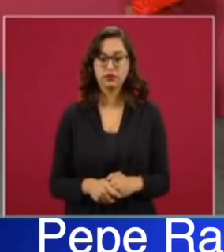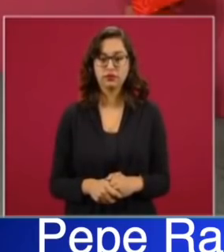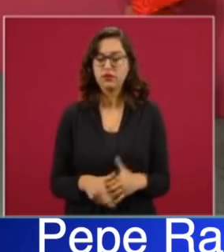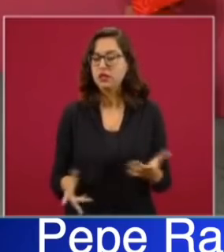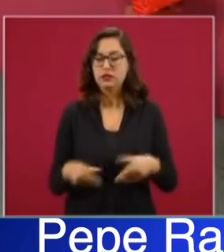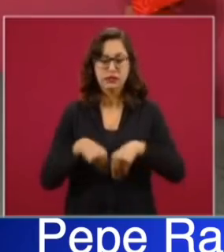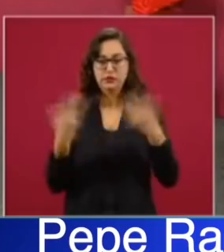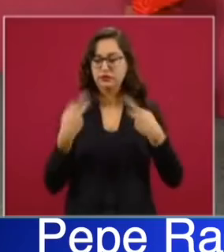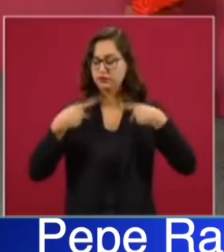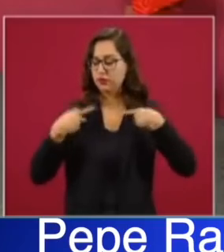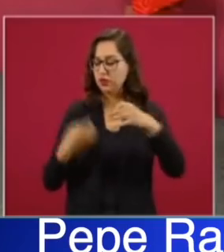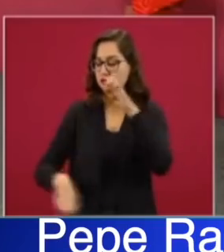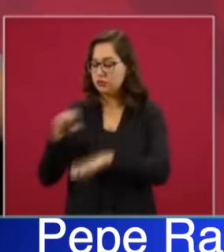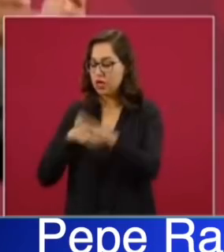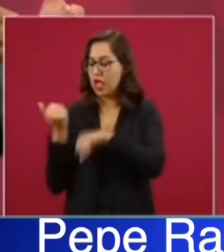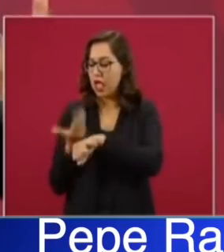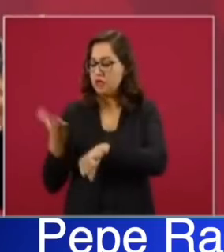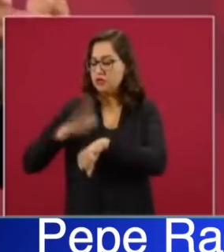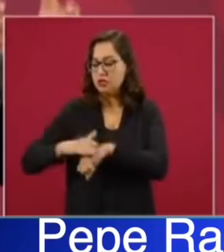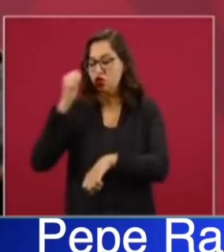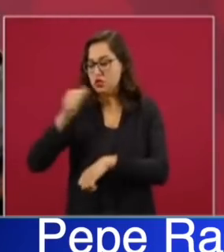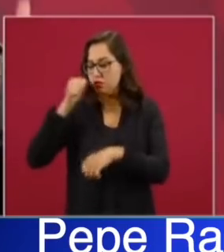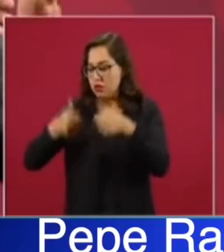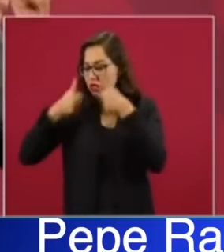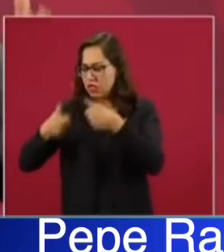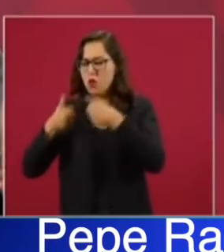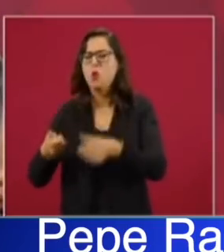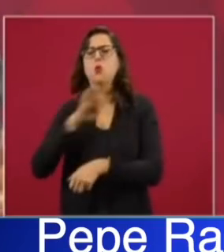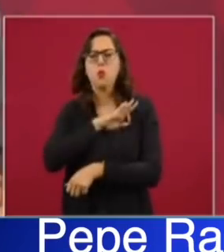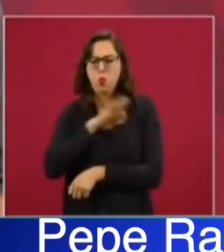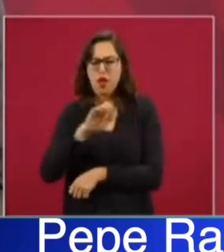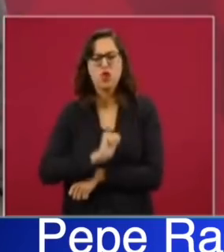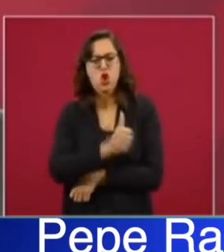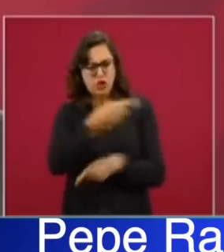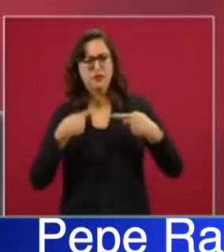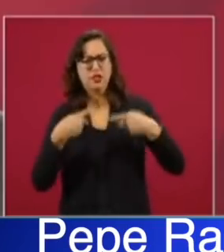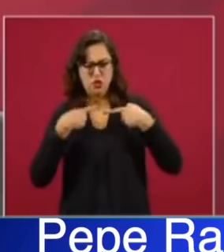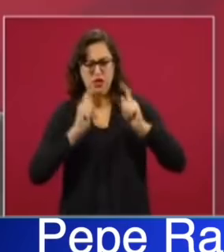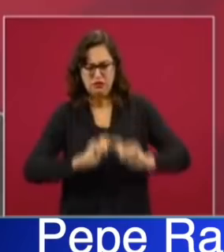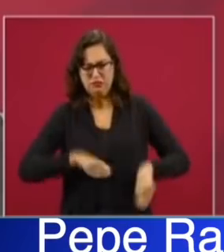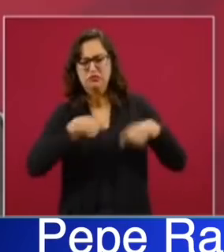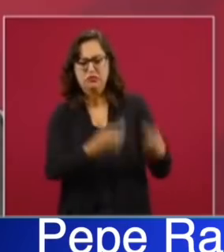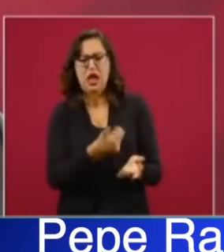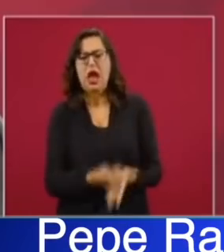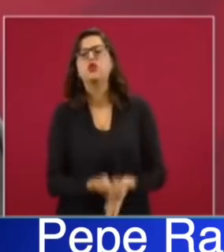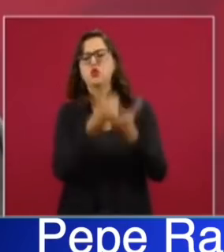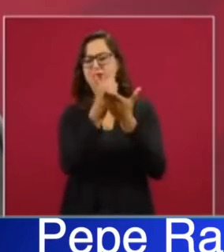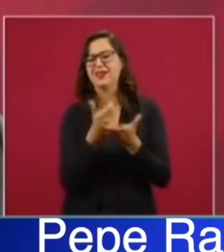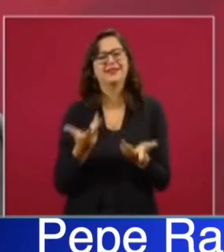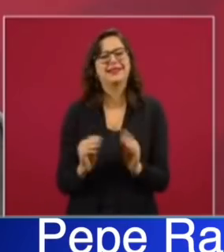la administración. Pueden tener alguien que les ayude en la administración,